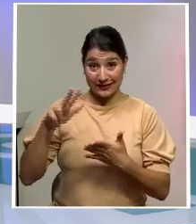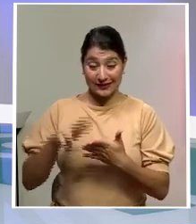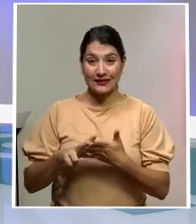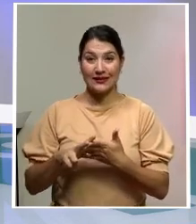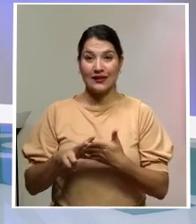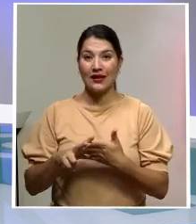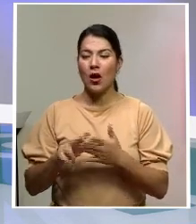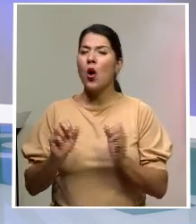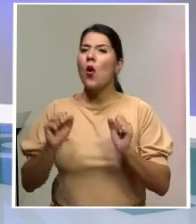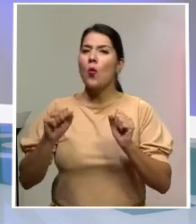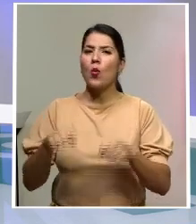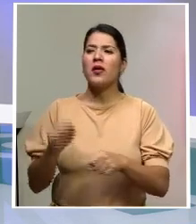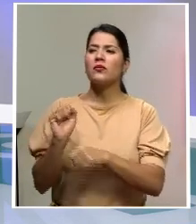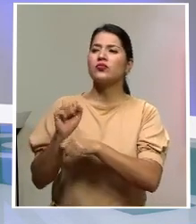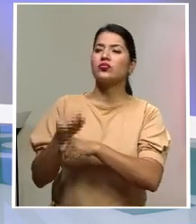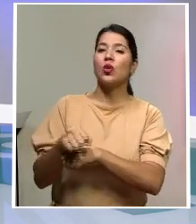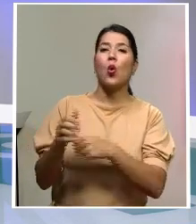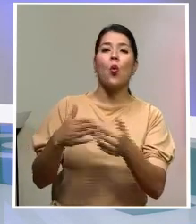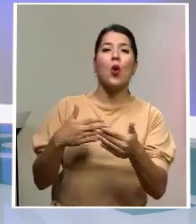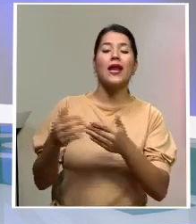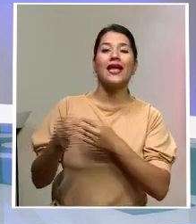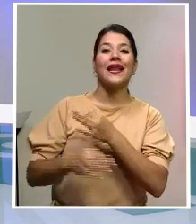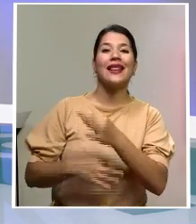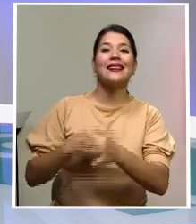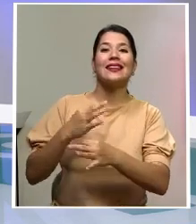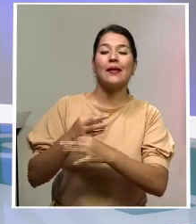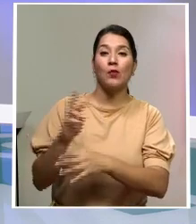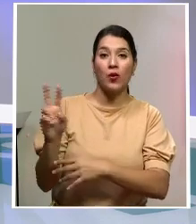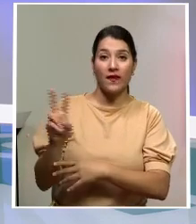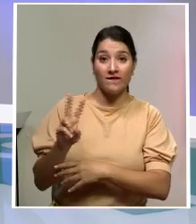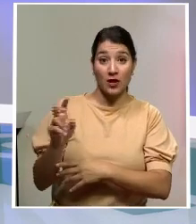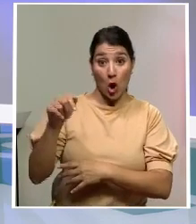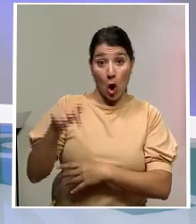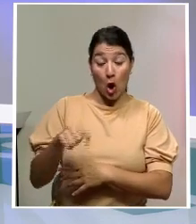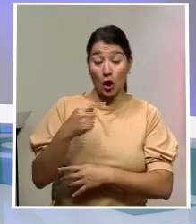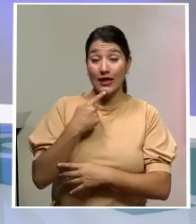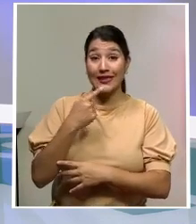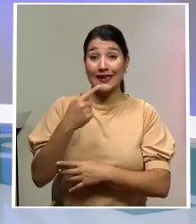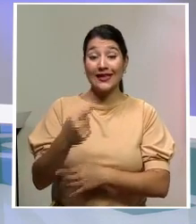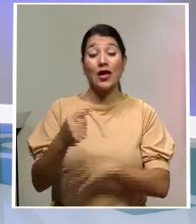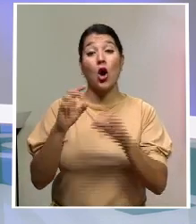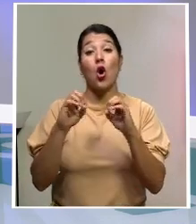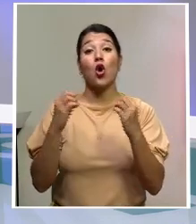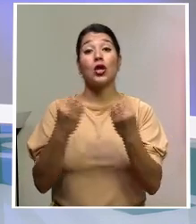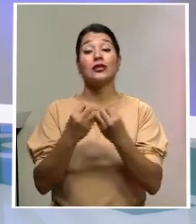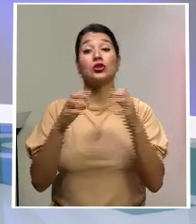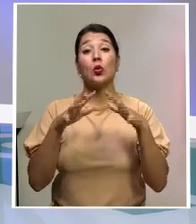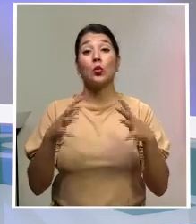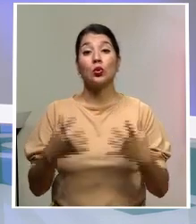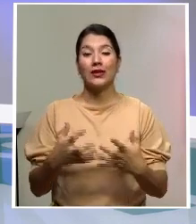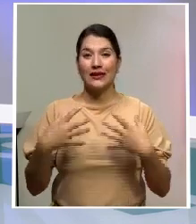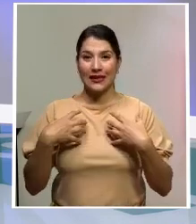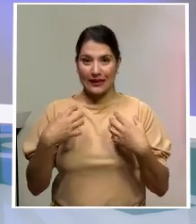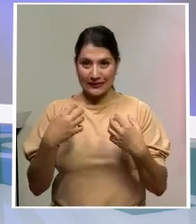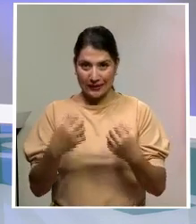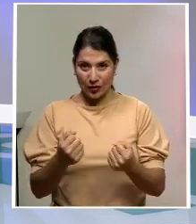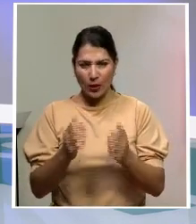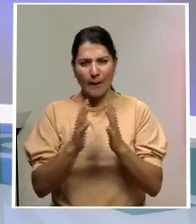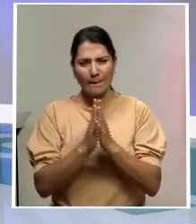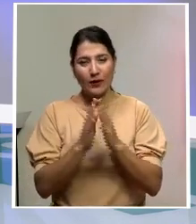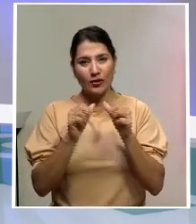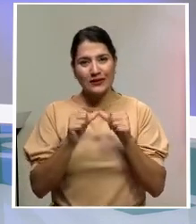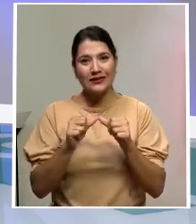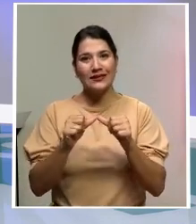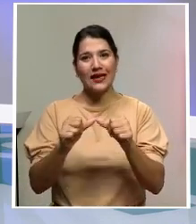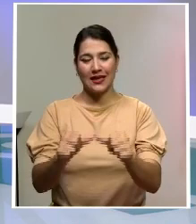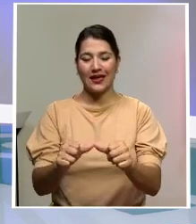variantes del virus. Esto lo aseguró hoy la Organización Mundial de la Salud, que pidió continuar